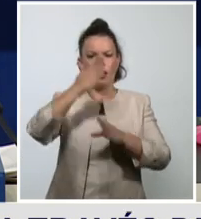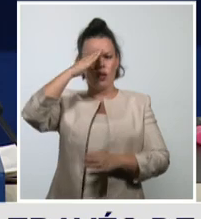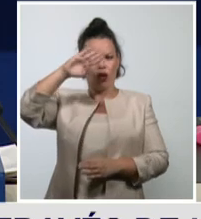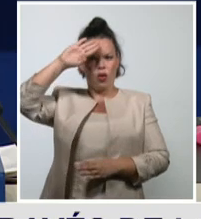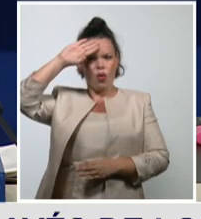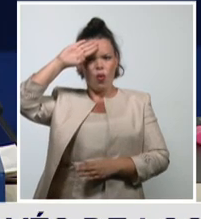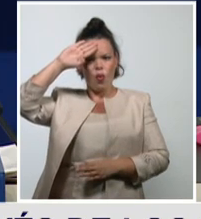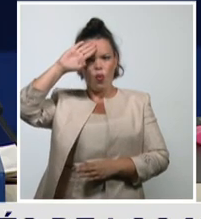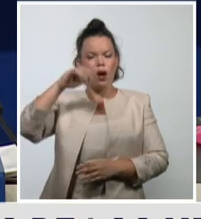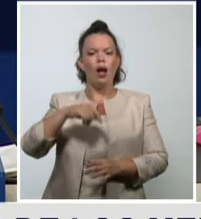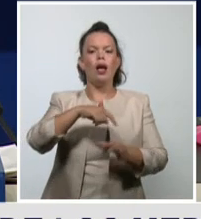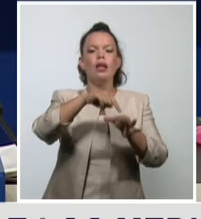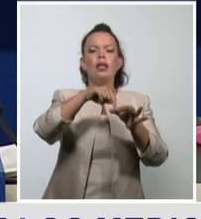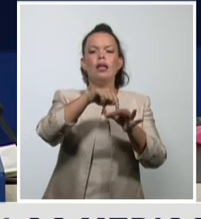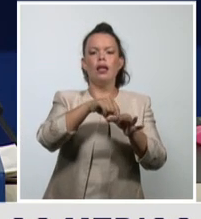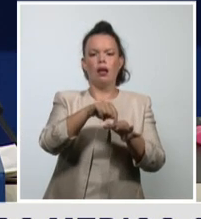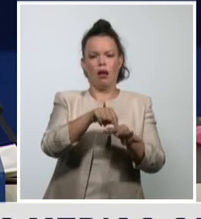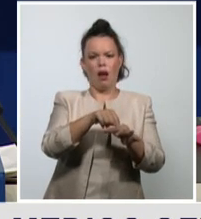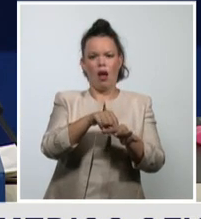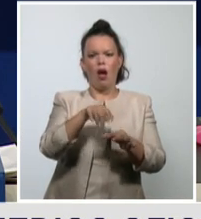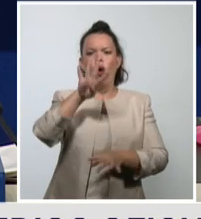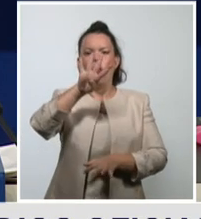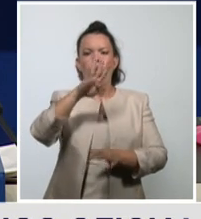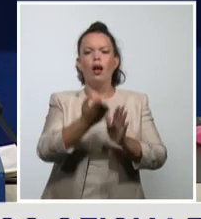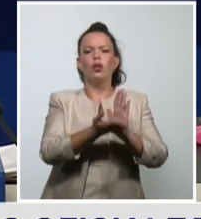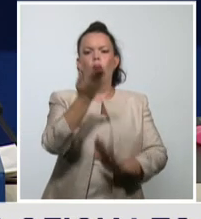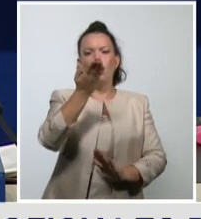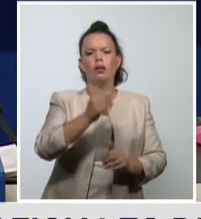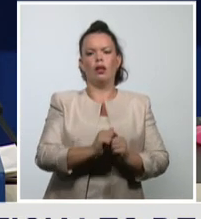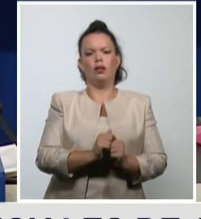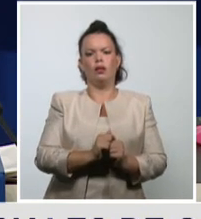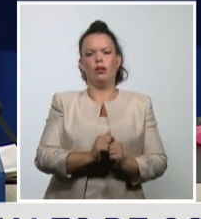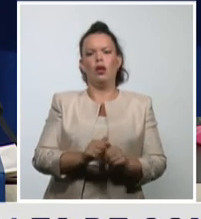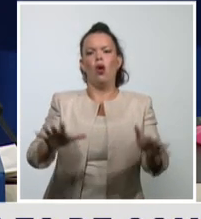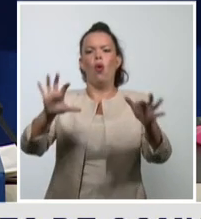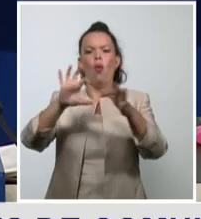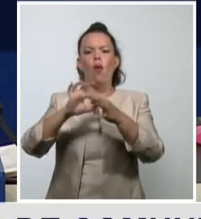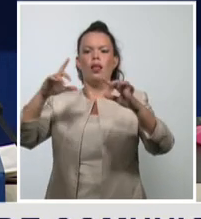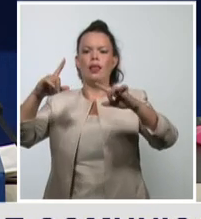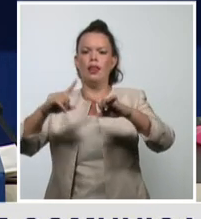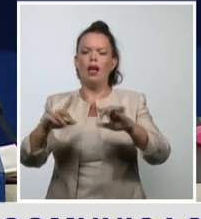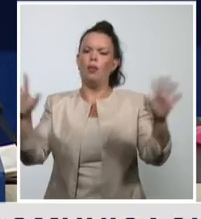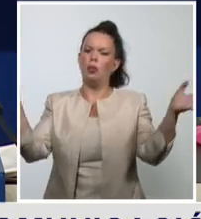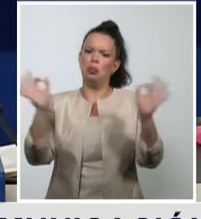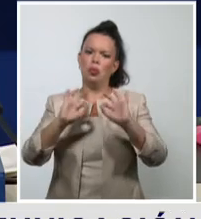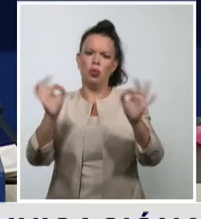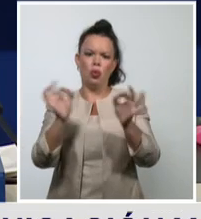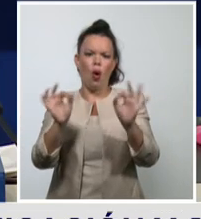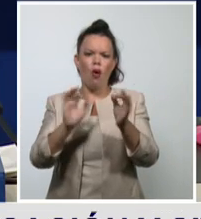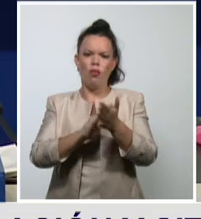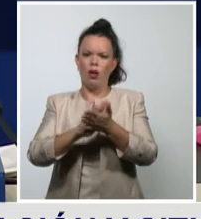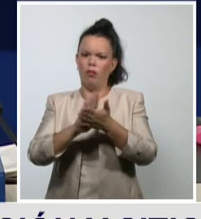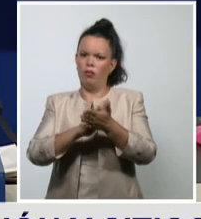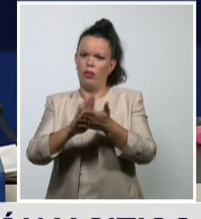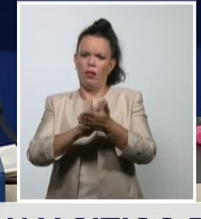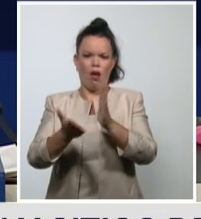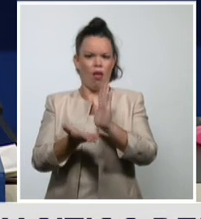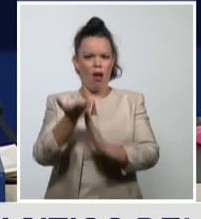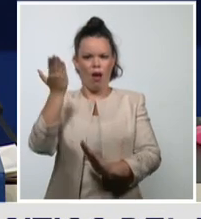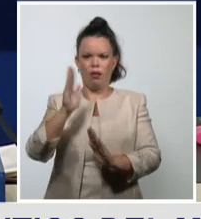Isla de la Juventud, 4 altas, y Guantánamo todavía no tiene ninguno de los casos confirmados de alta.